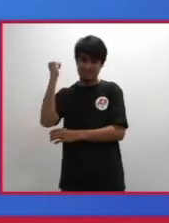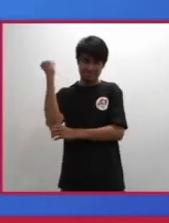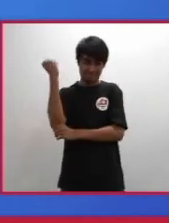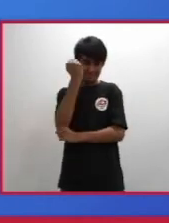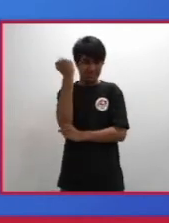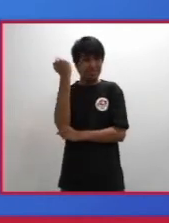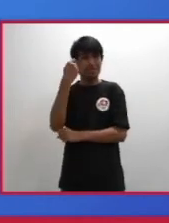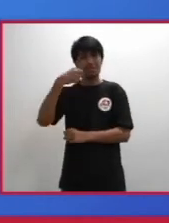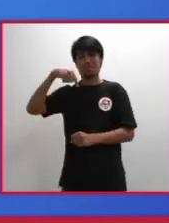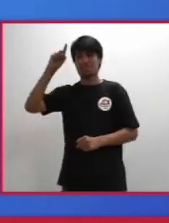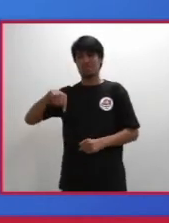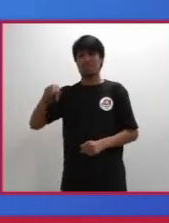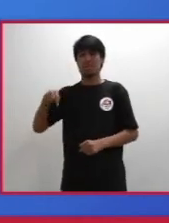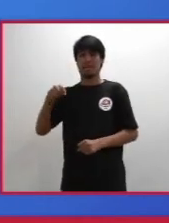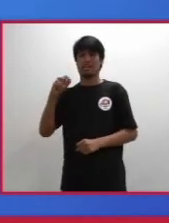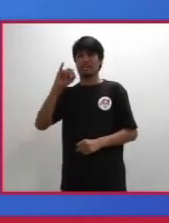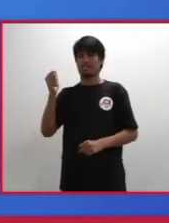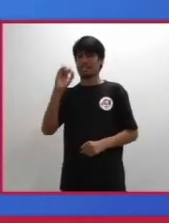número 1 en JICA.